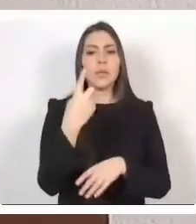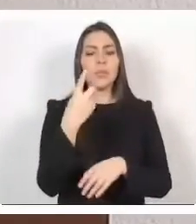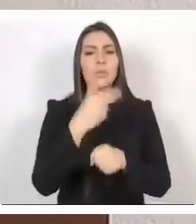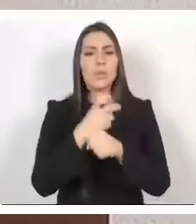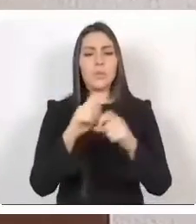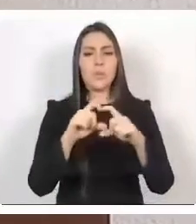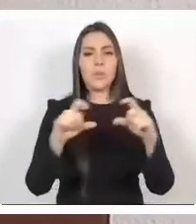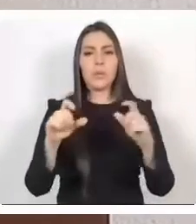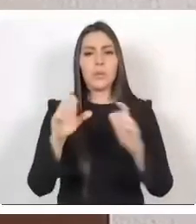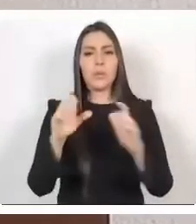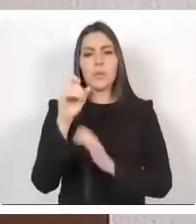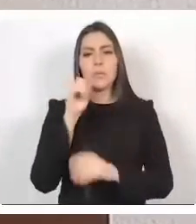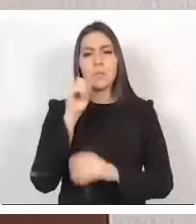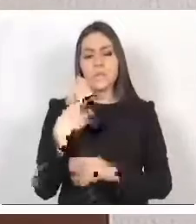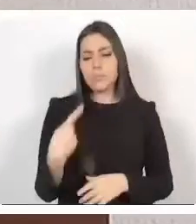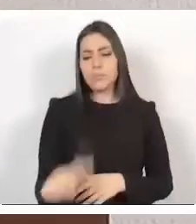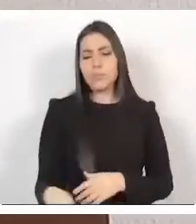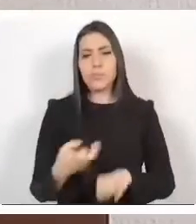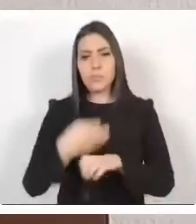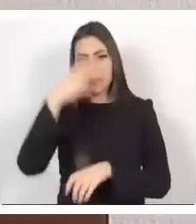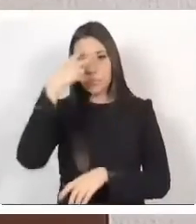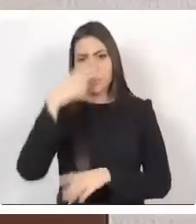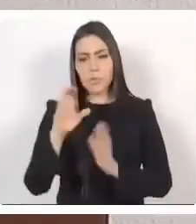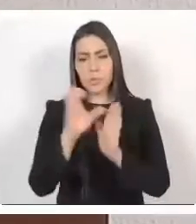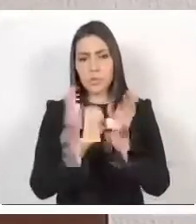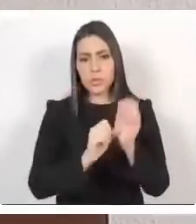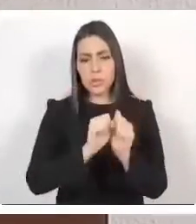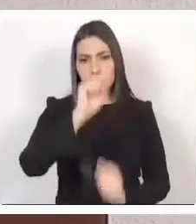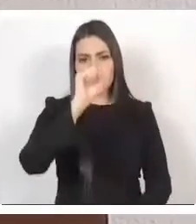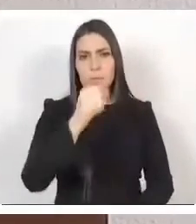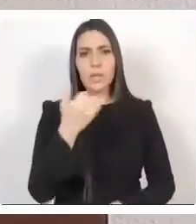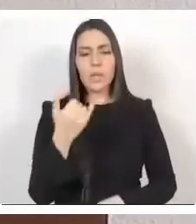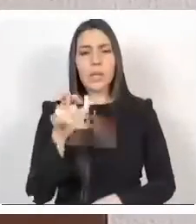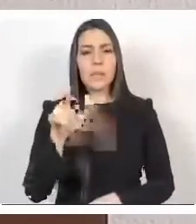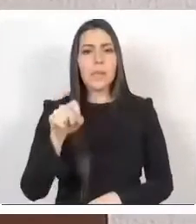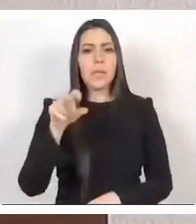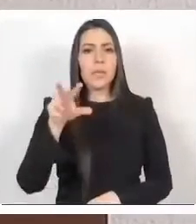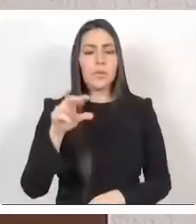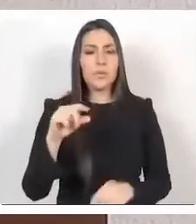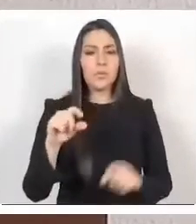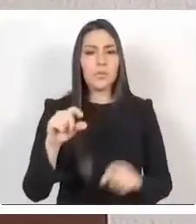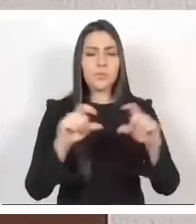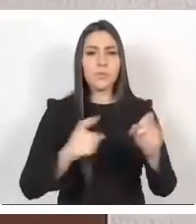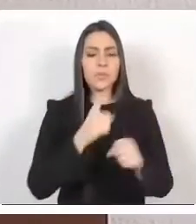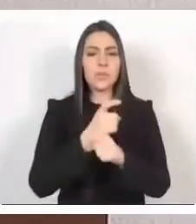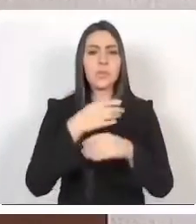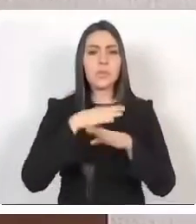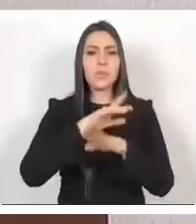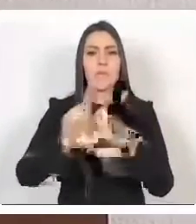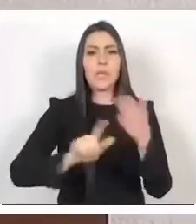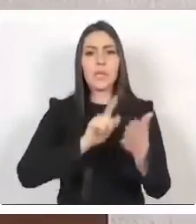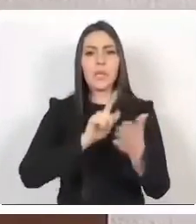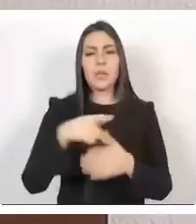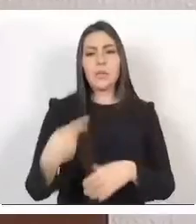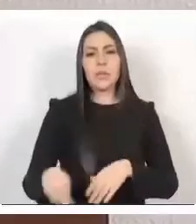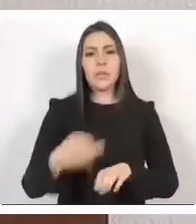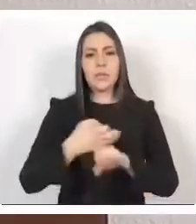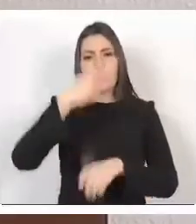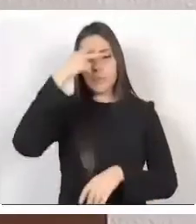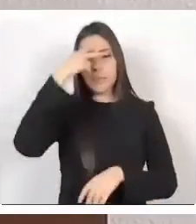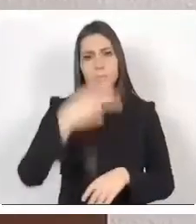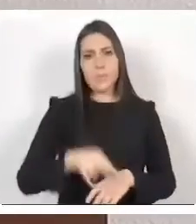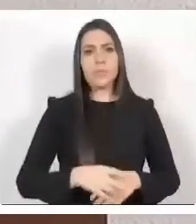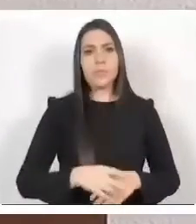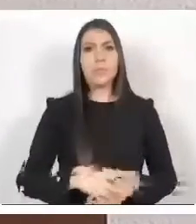del Estado Libre y Soberano de México, y 28, fracción primera, de la Ley Orgánica del Poder Legislativo del Estado Libre